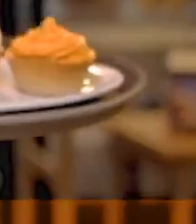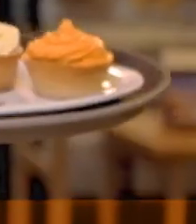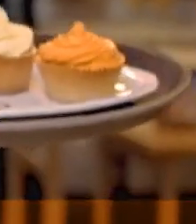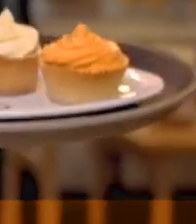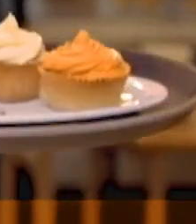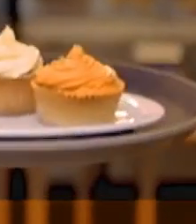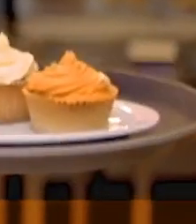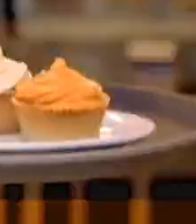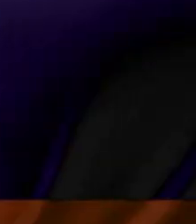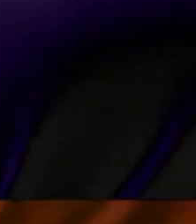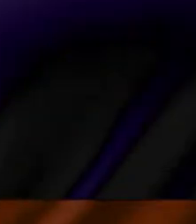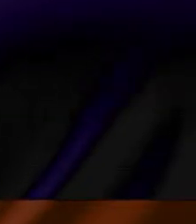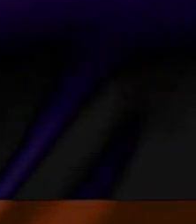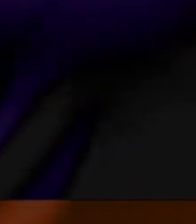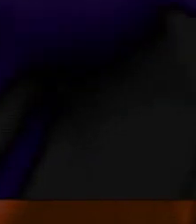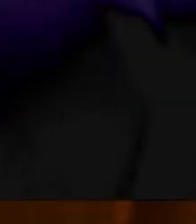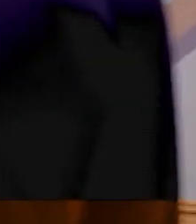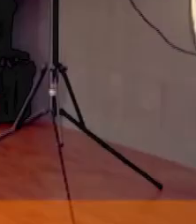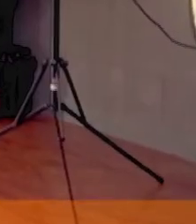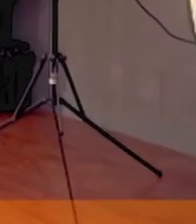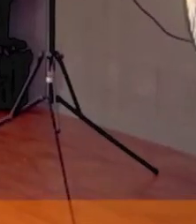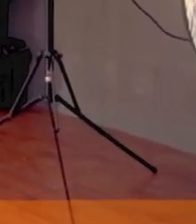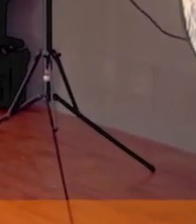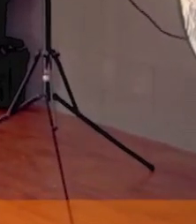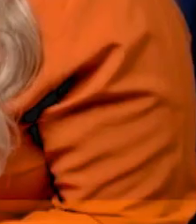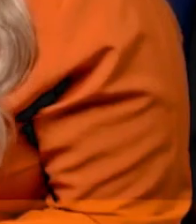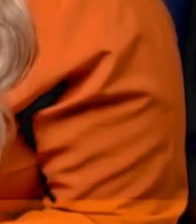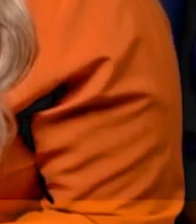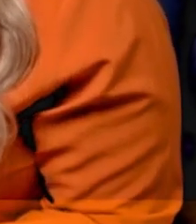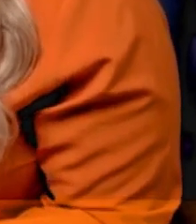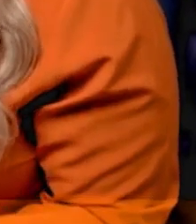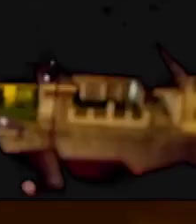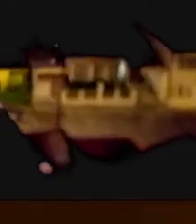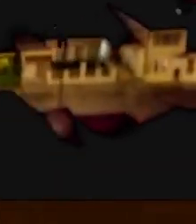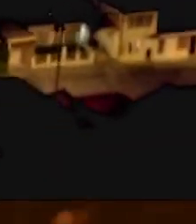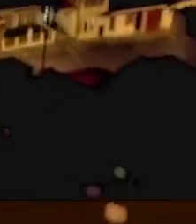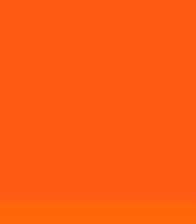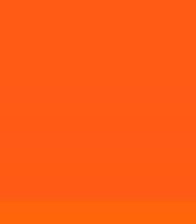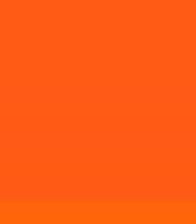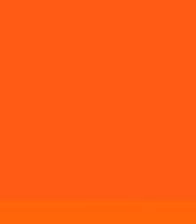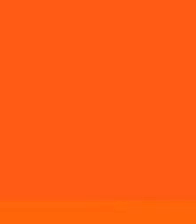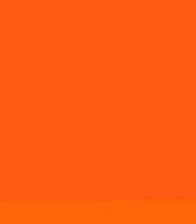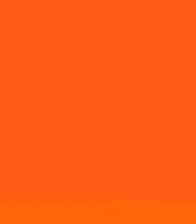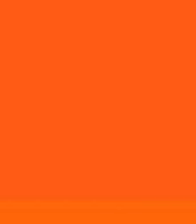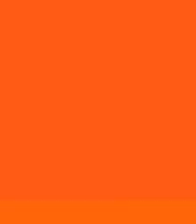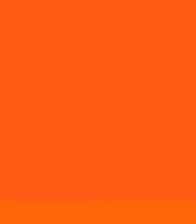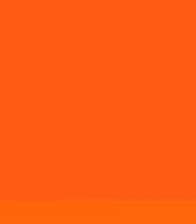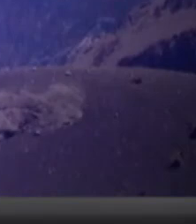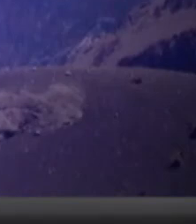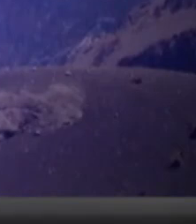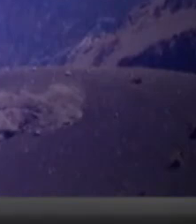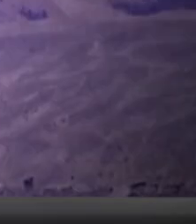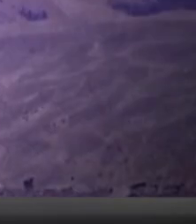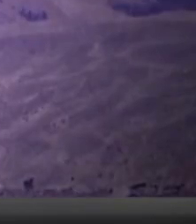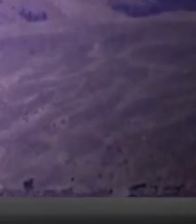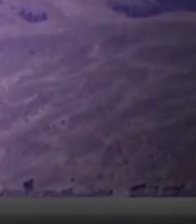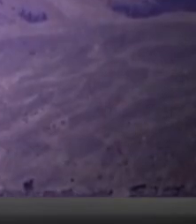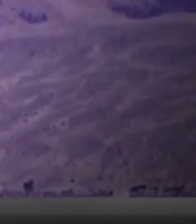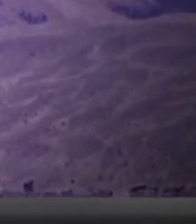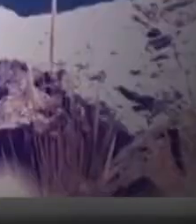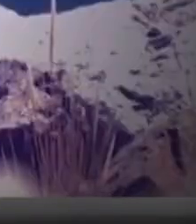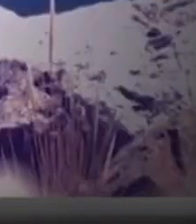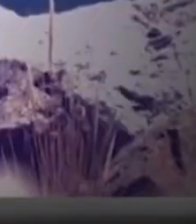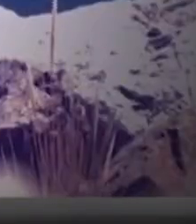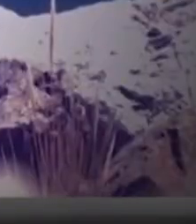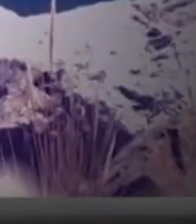oportunidades de trabajo. Nosotros sí somos diferentes. Banco Popular y de Desarrollo Comunal. Construimos bienestar. RT